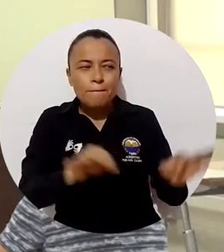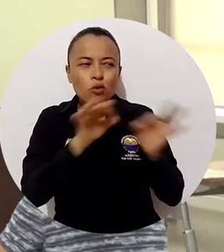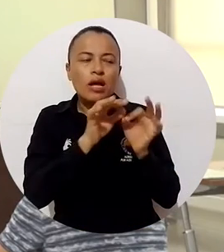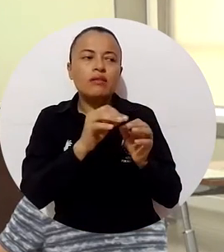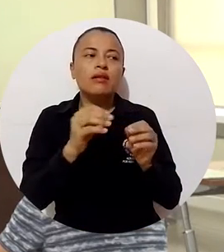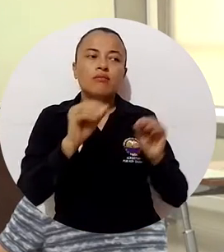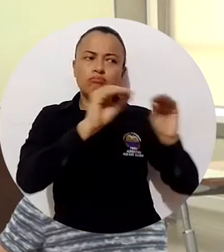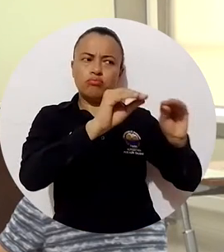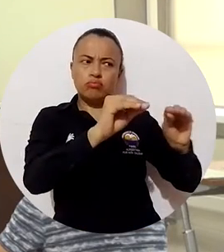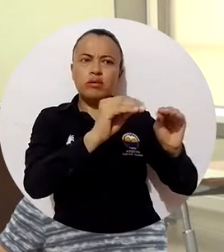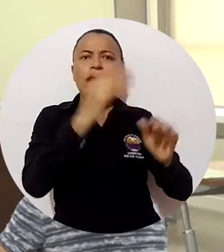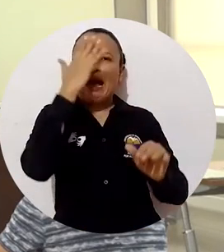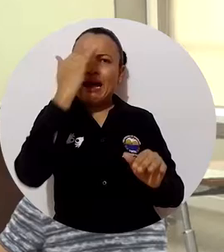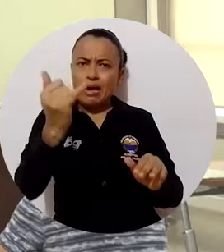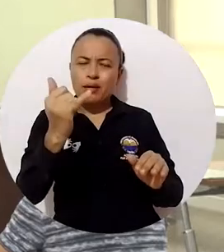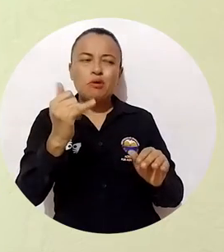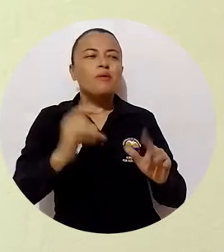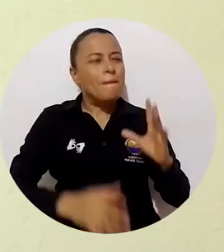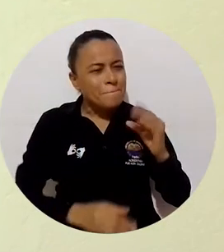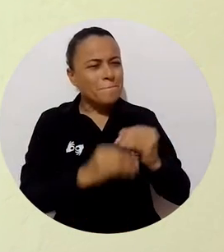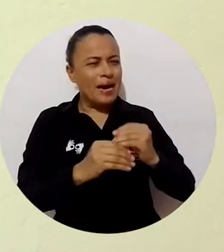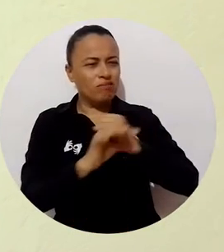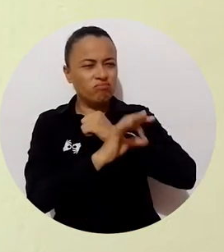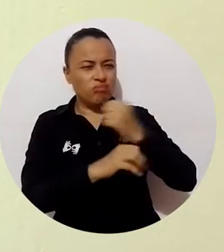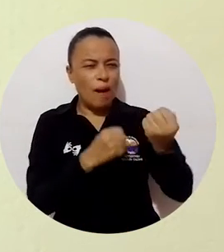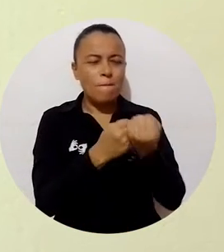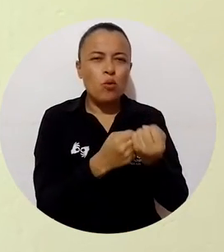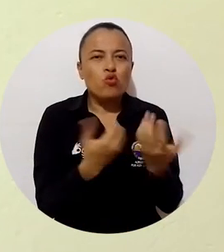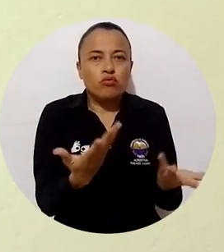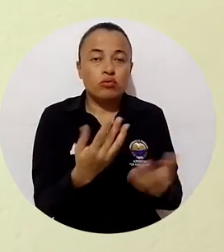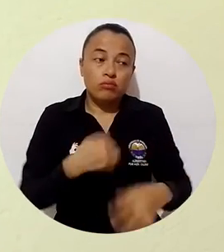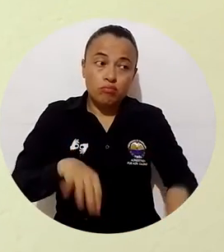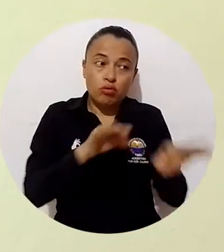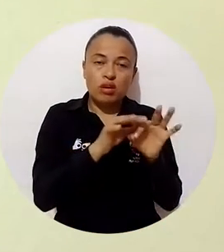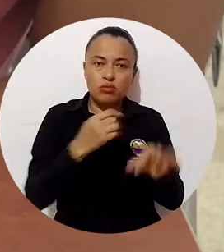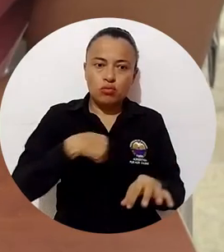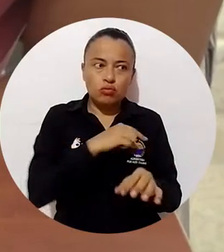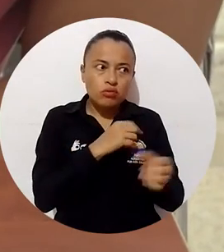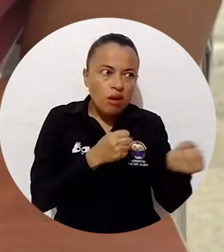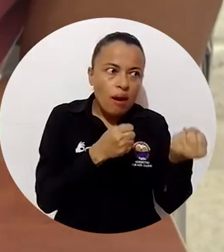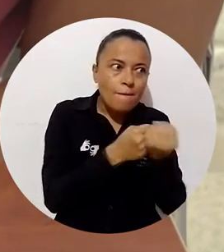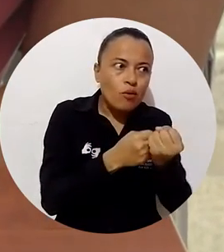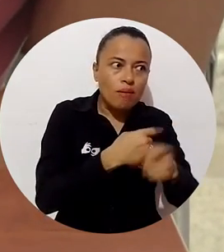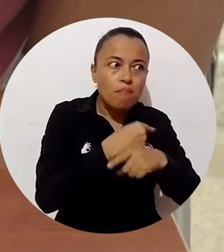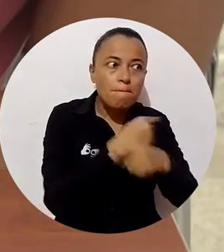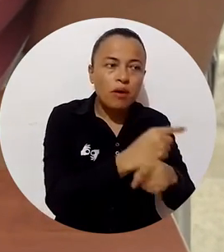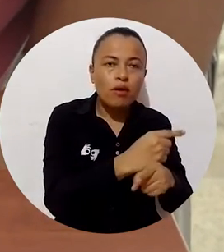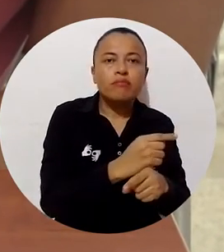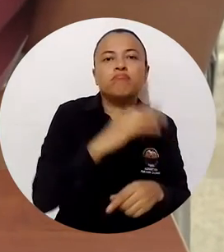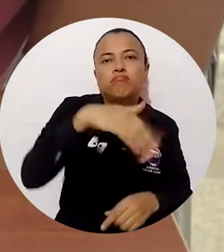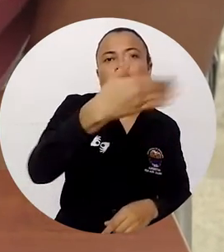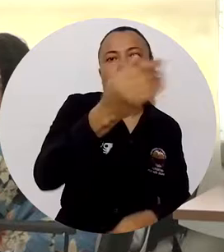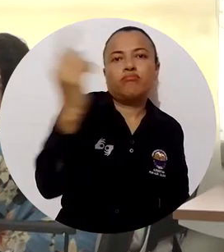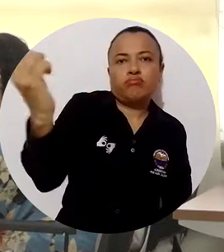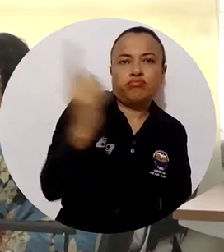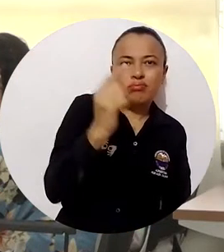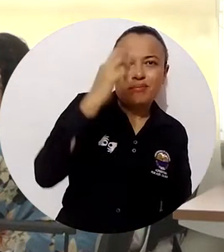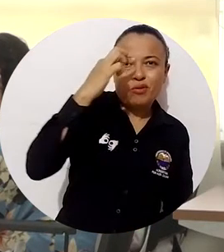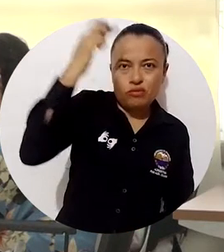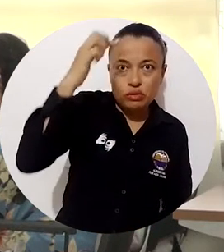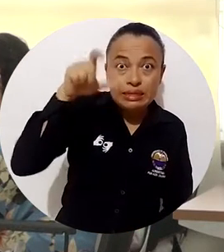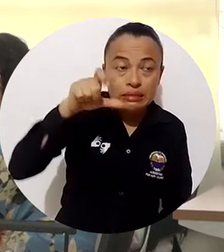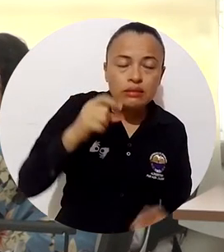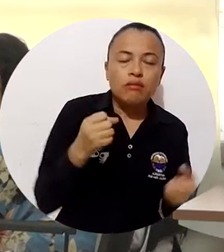de un apoyo más que académico hacia los estudiantes, y de pronto nosotros ser esa primera ayuda para ellos mientras llega un profesional es necesario. Sí se